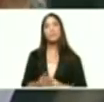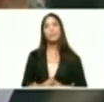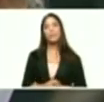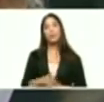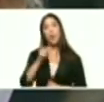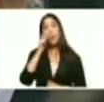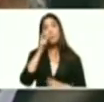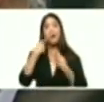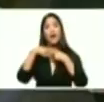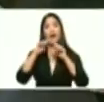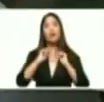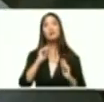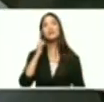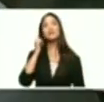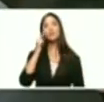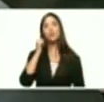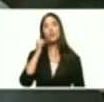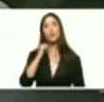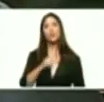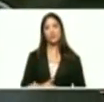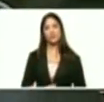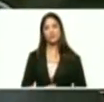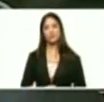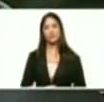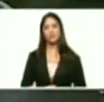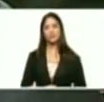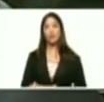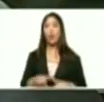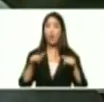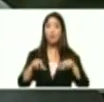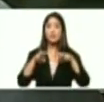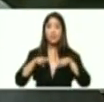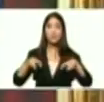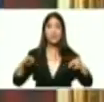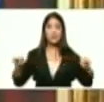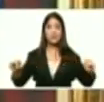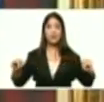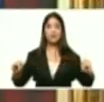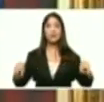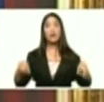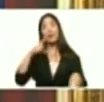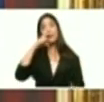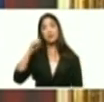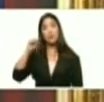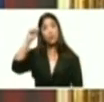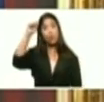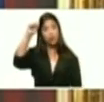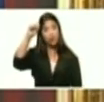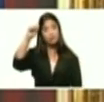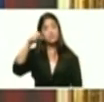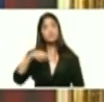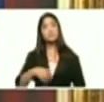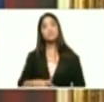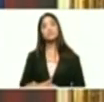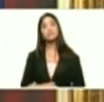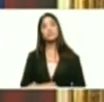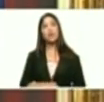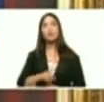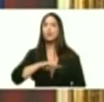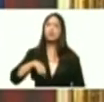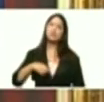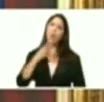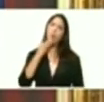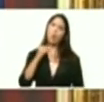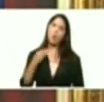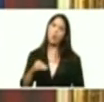don Aristóbulo Isturi, de los que estamos sentados aquí, ¿verdad? y Nicolás Maduro, que éramos mucho más jóvenes que